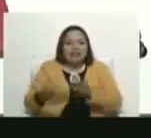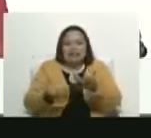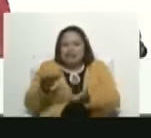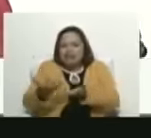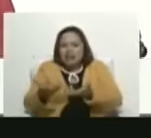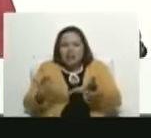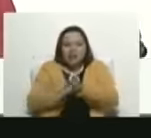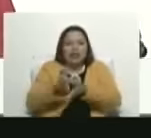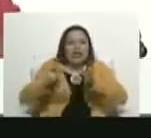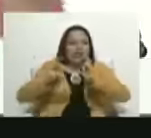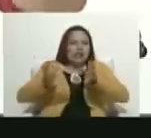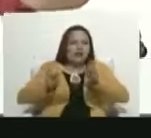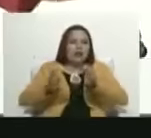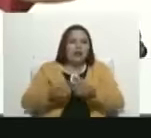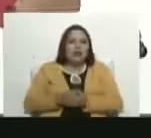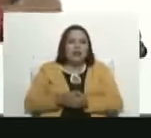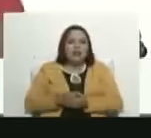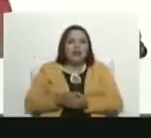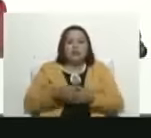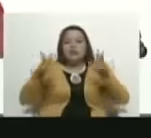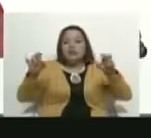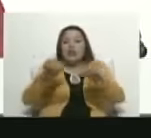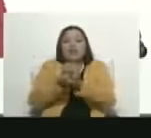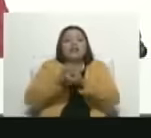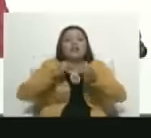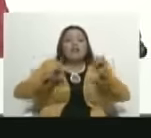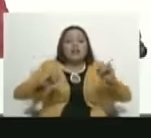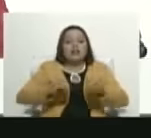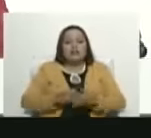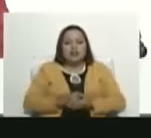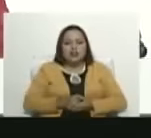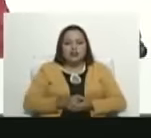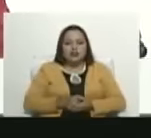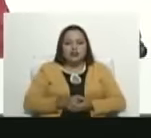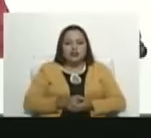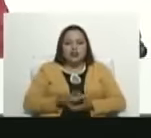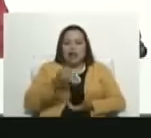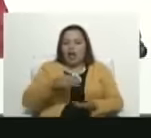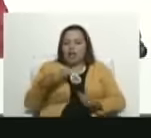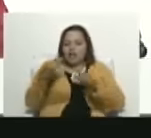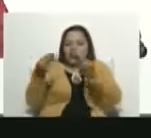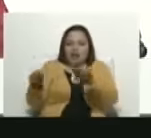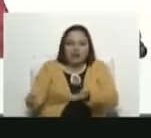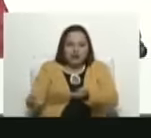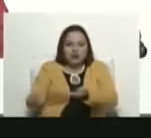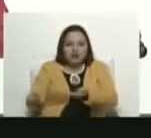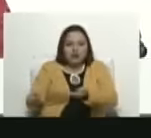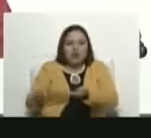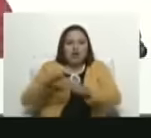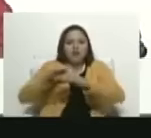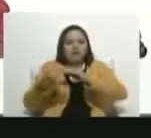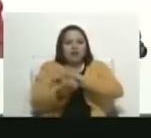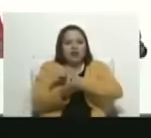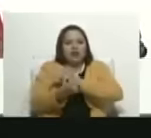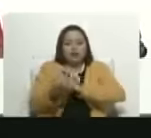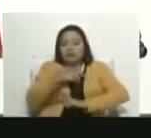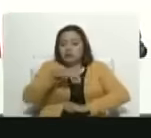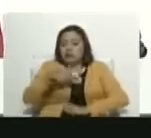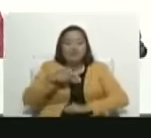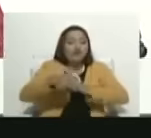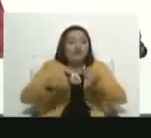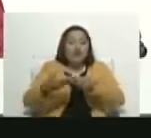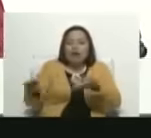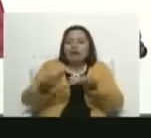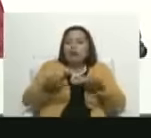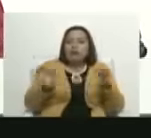tema de la supuesta independencia que le estaban regalando a Guyana. A nosotros no nos regalaron